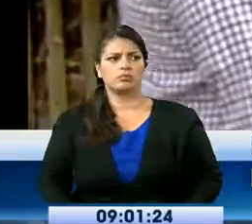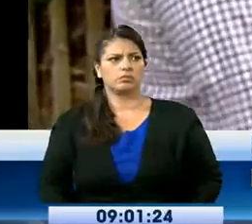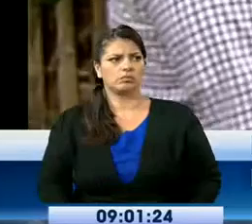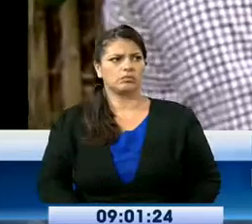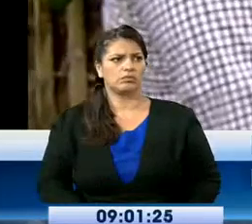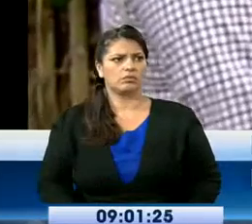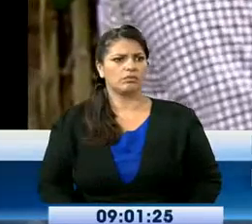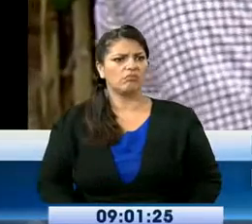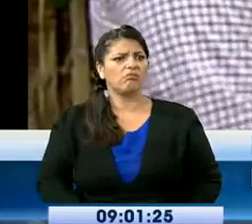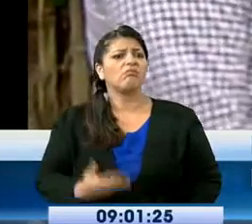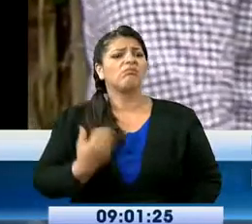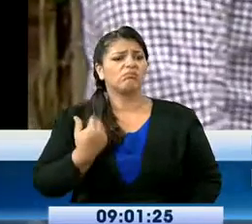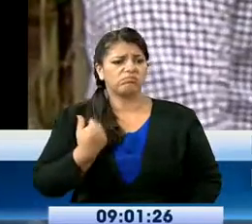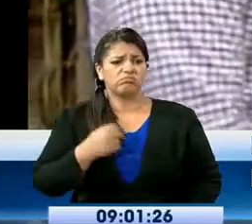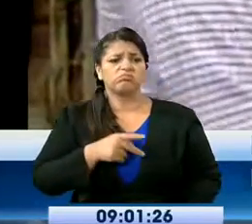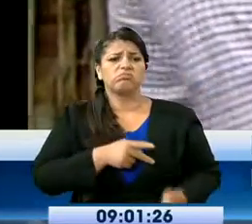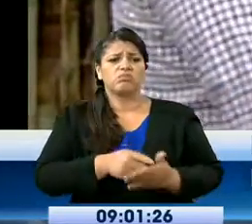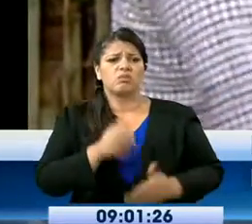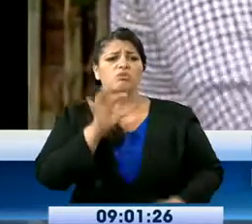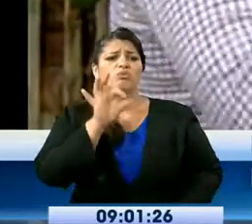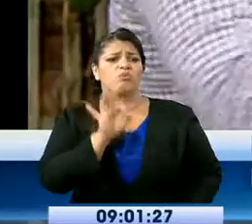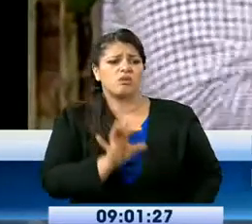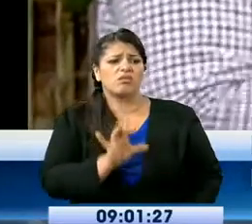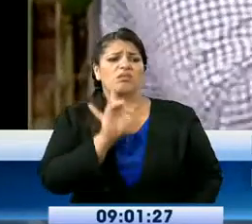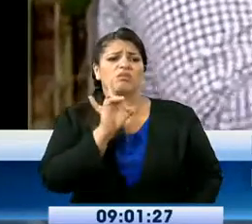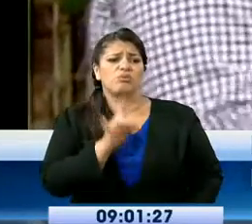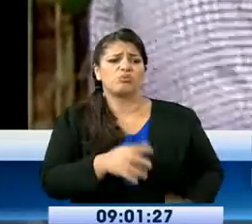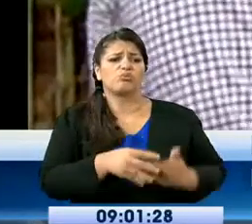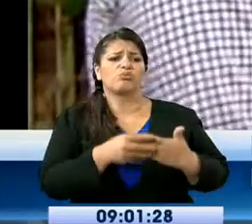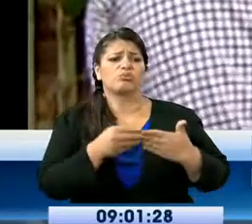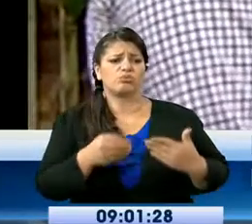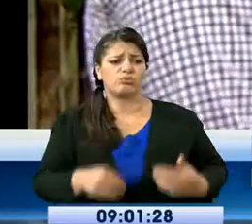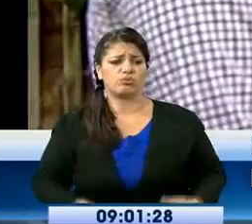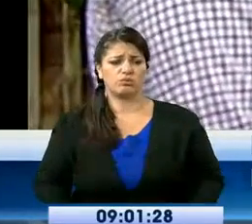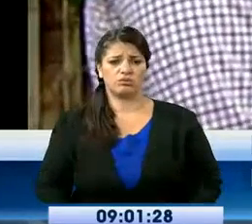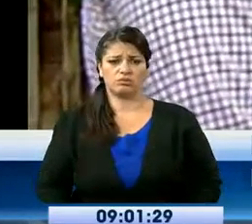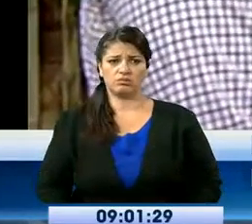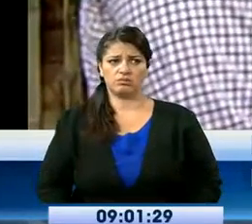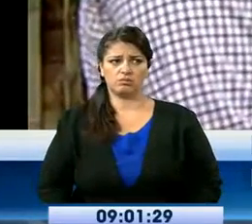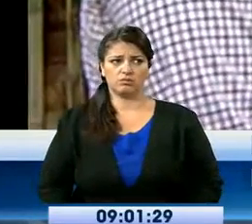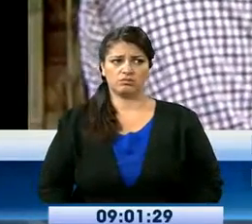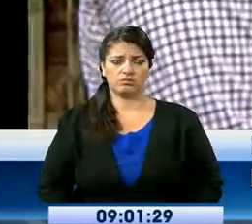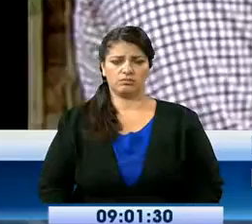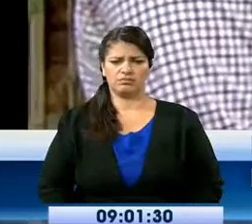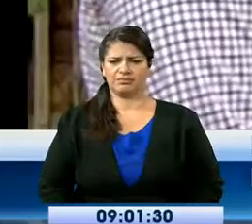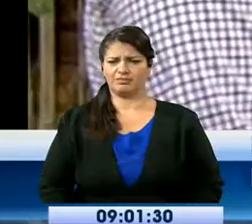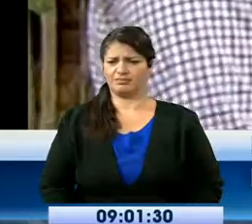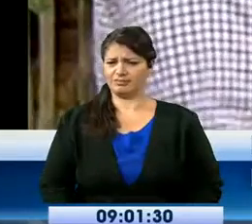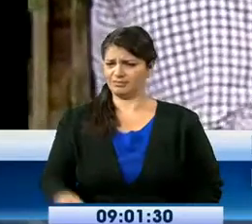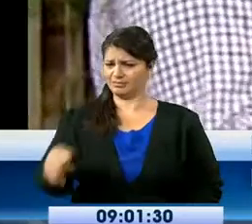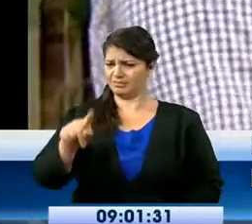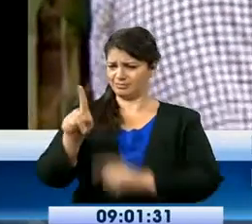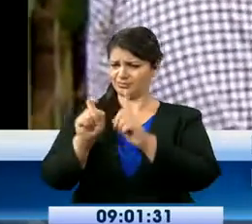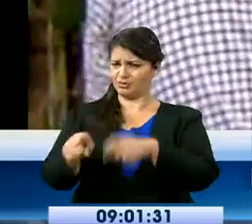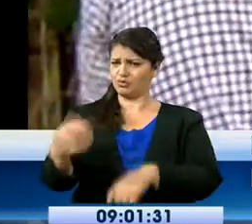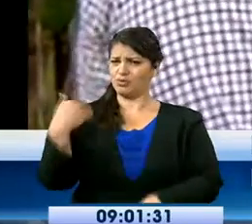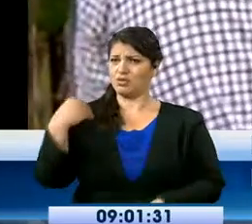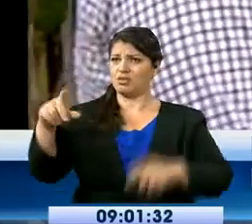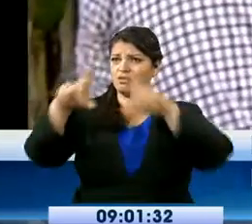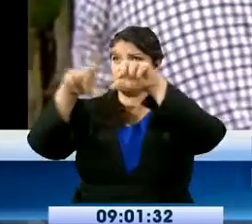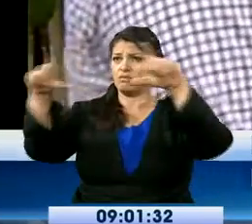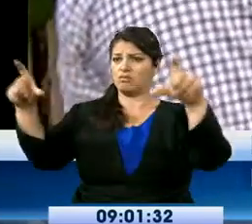pagando... 98, que usted duerme con aire acondicionado todo el día, vive con eso. Solamente el aire de Cristo que nos da, pero está, ese aire lo está